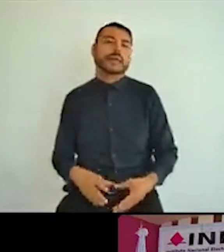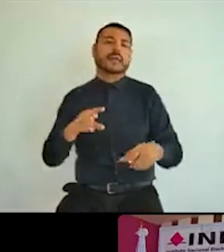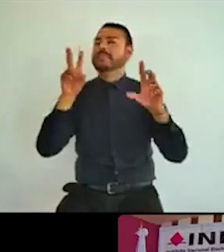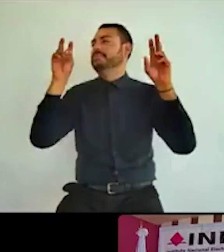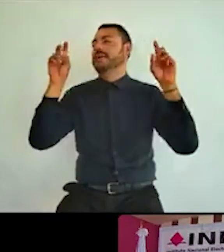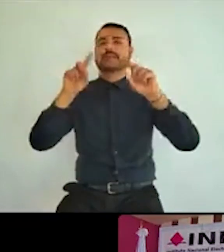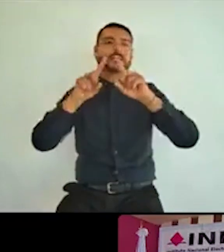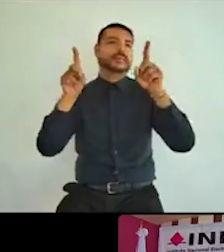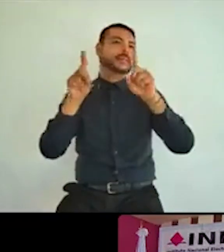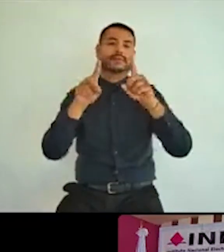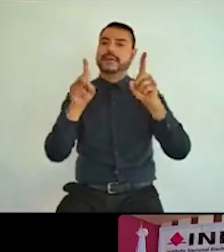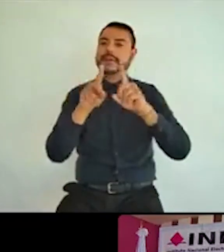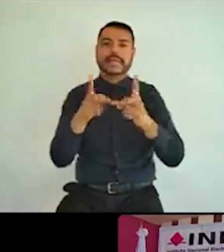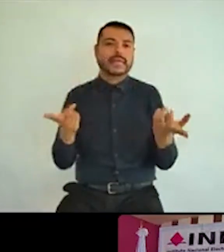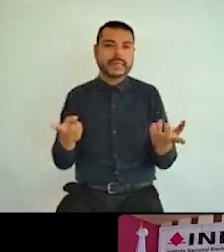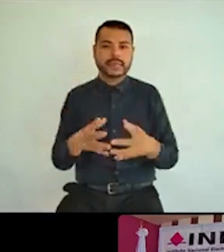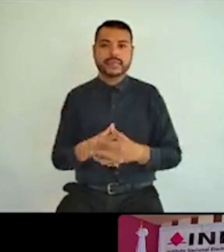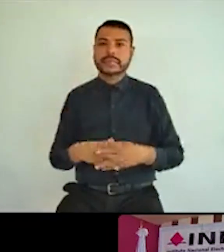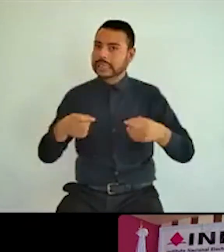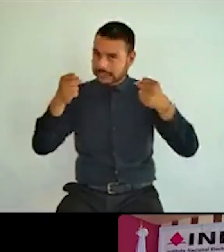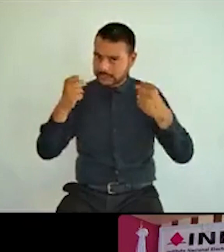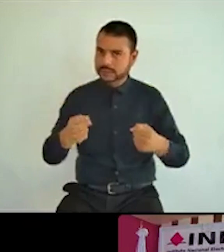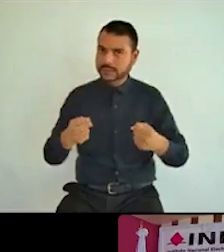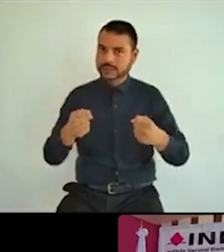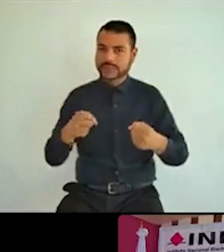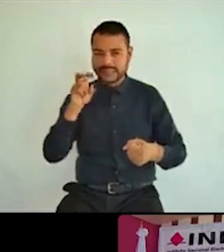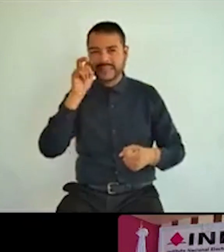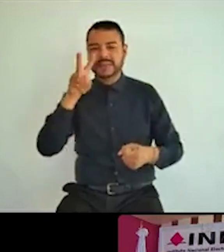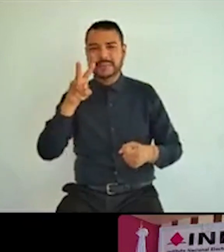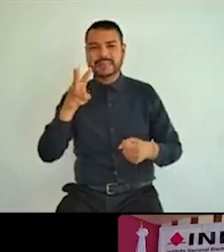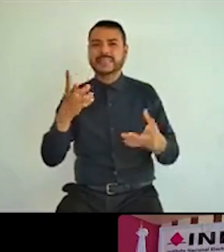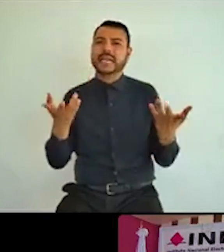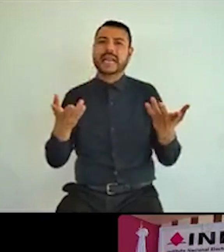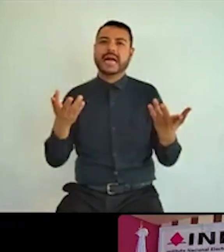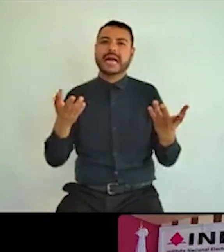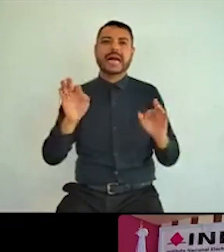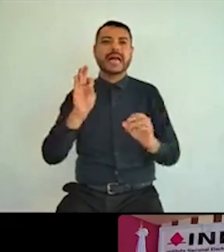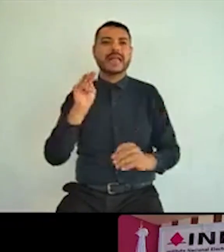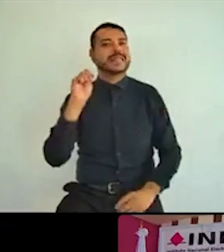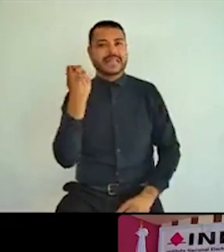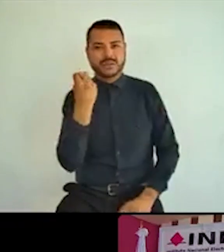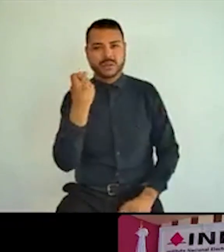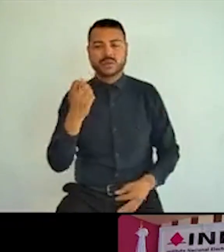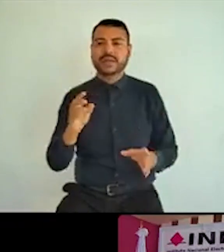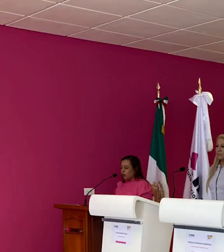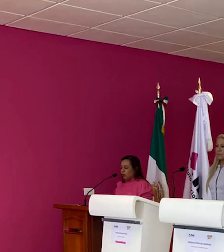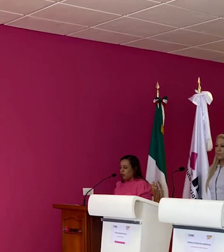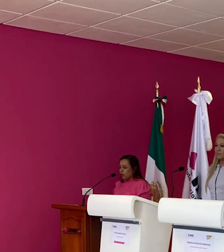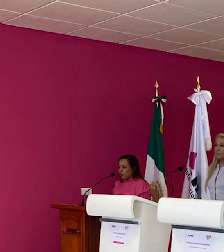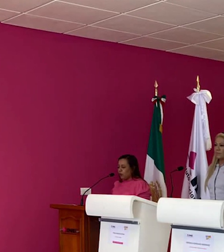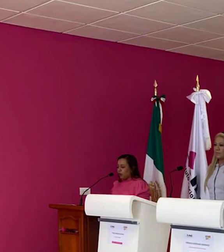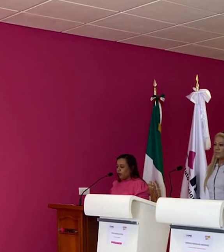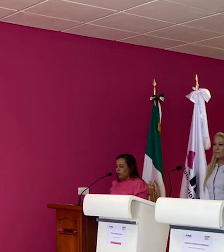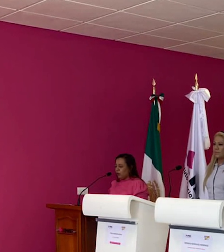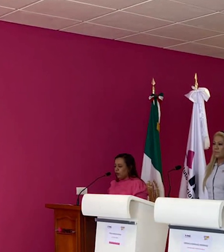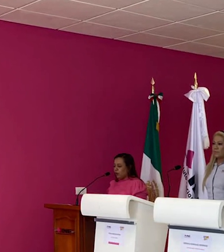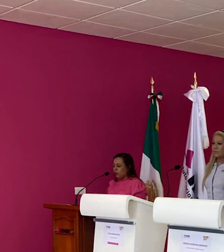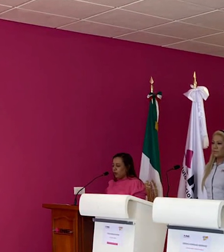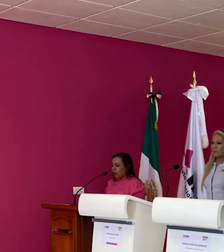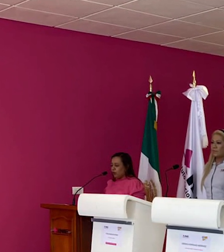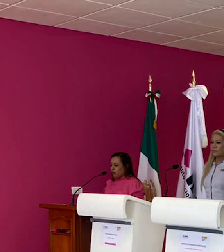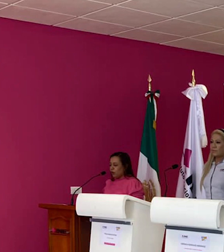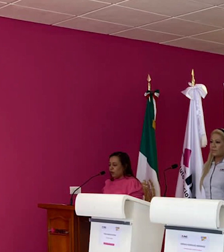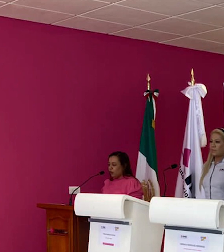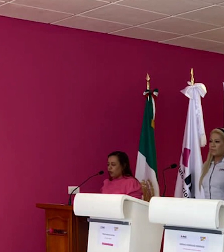la participación ciudadana y proporcionar a los votantes la oportunidad de conocer las propuestas de las candidatas. Las únicas presentes fueron